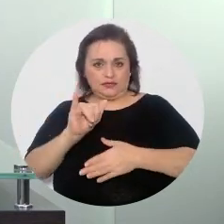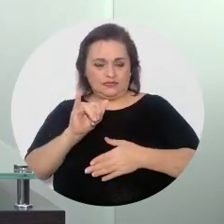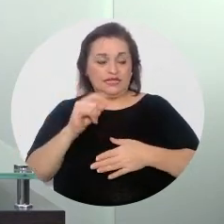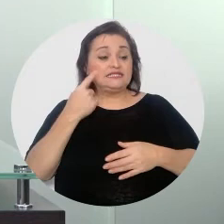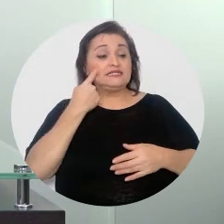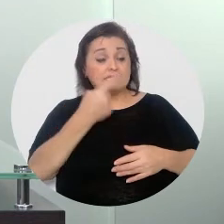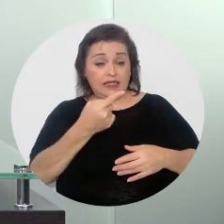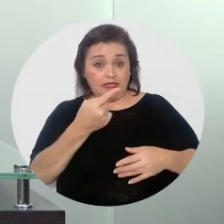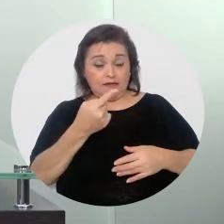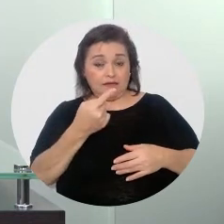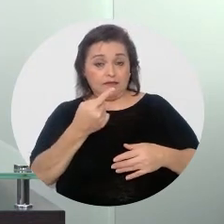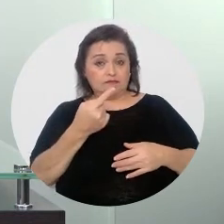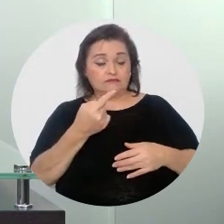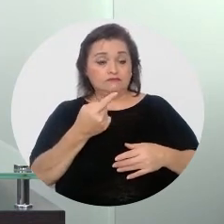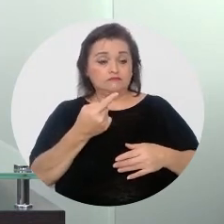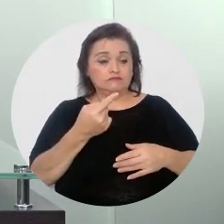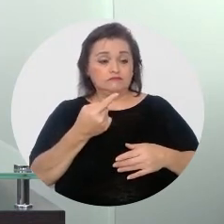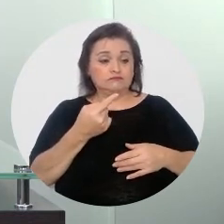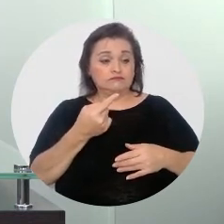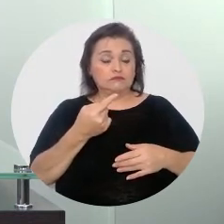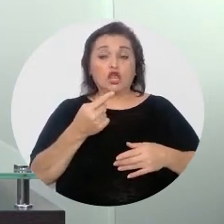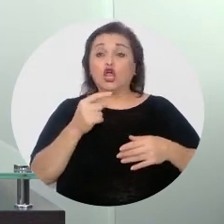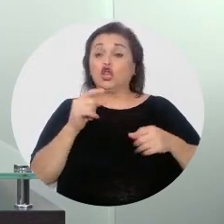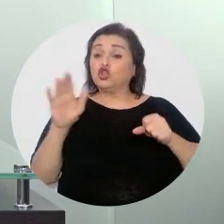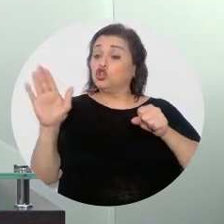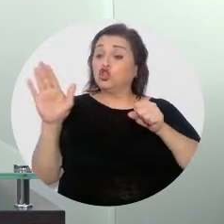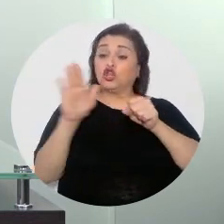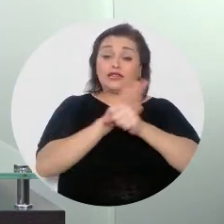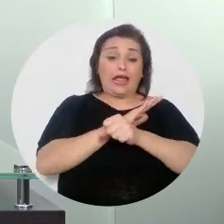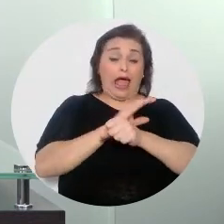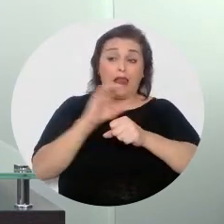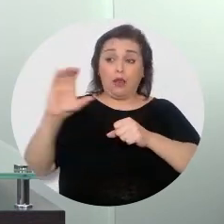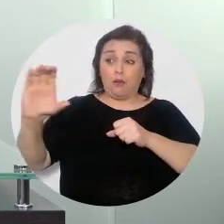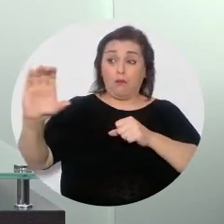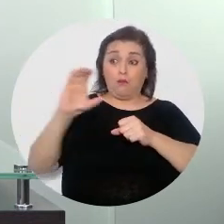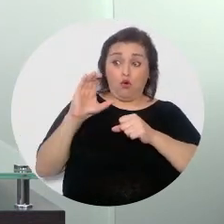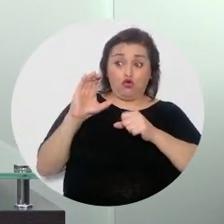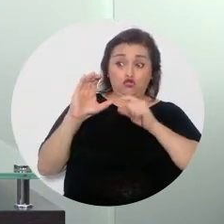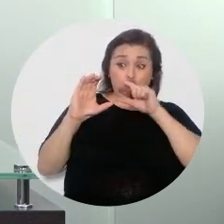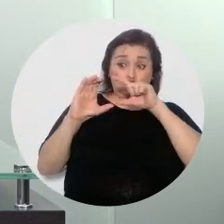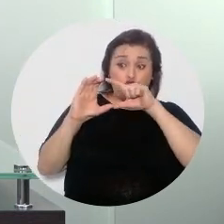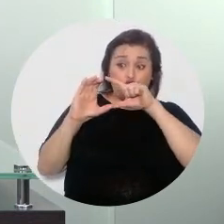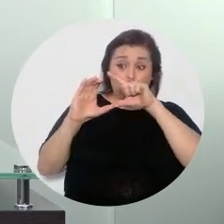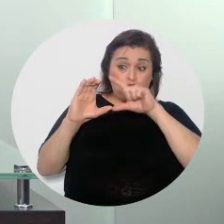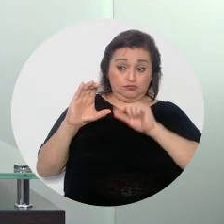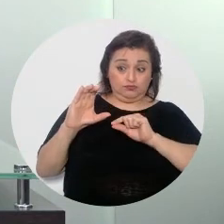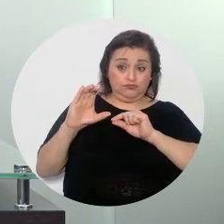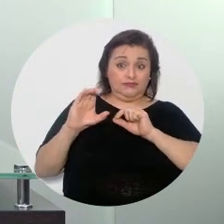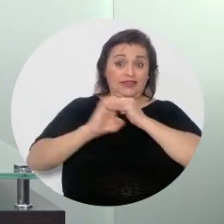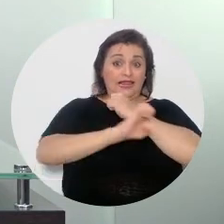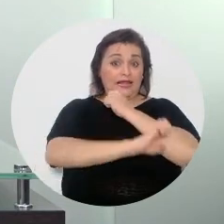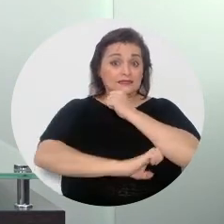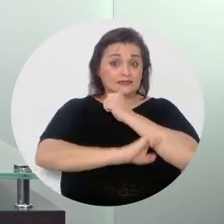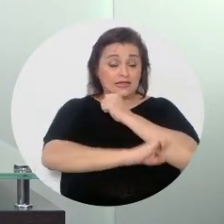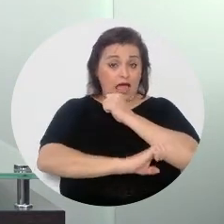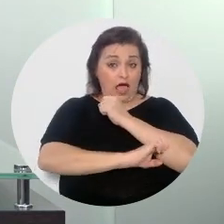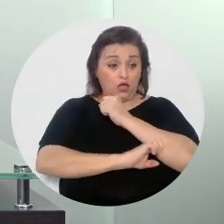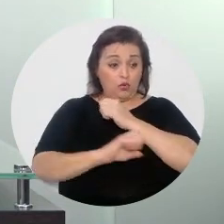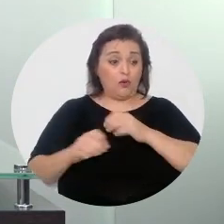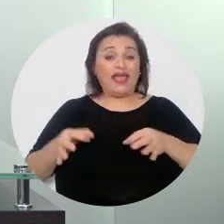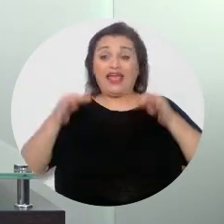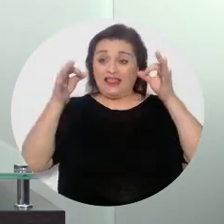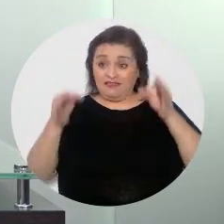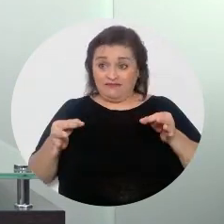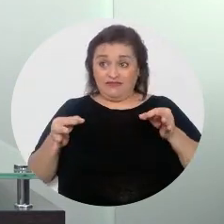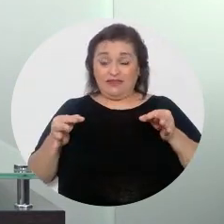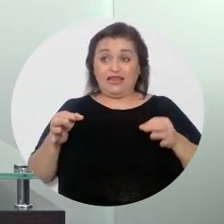siguiente manera. Se toma en cuenta el total del monto de contribución estatal que